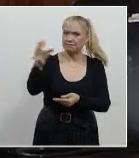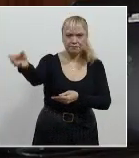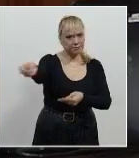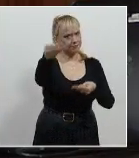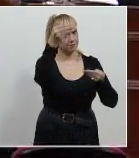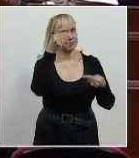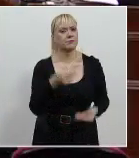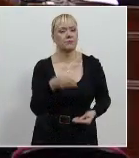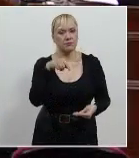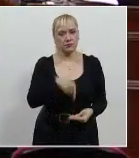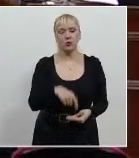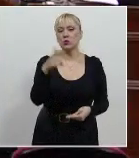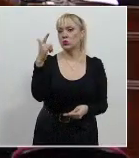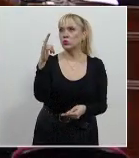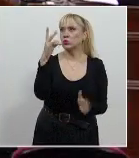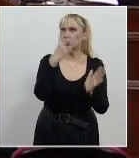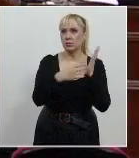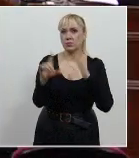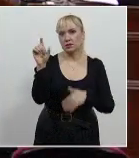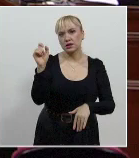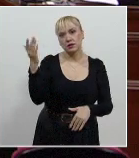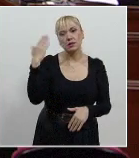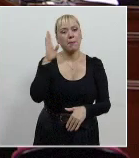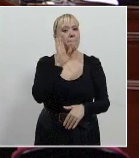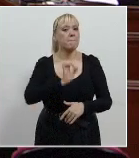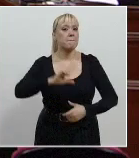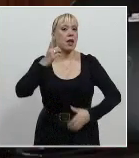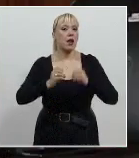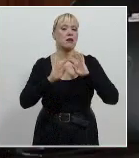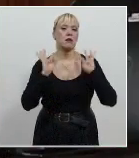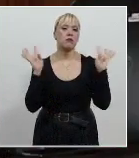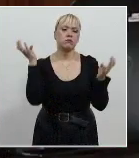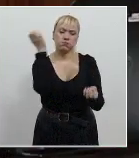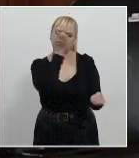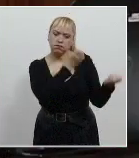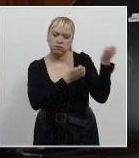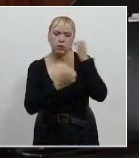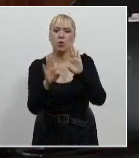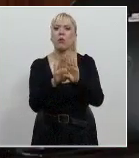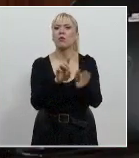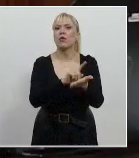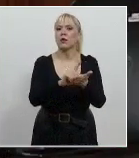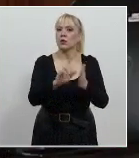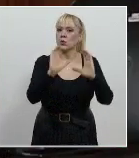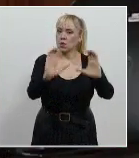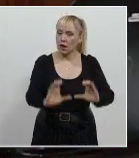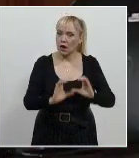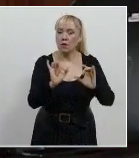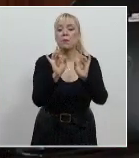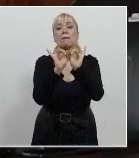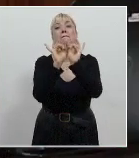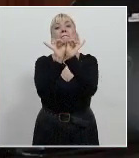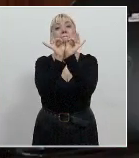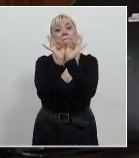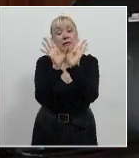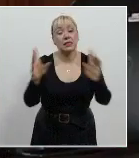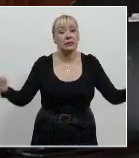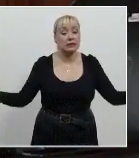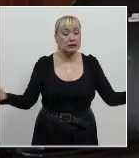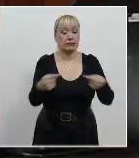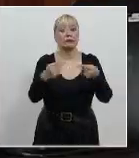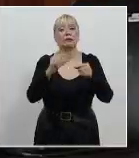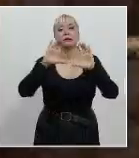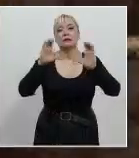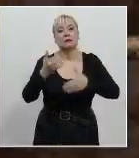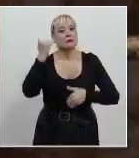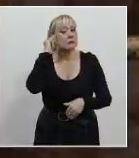en julio de 2020, las y los ministros analizaron los derechos que deben prevalecer cuando entran en conflicto comunidades indígenas